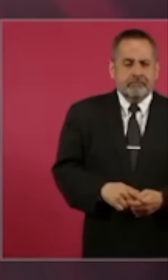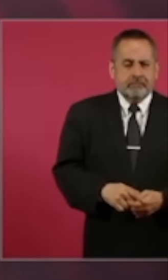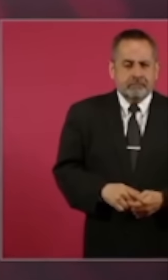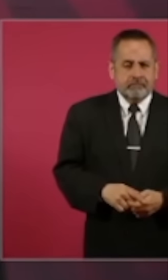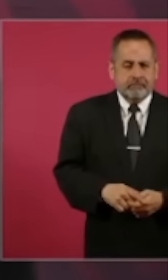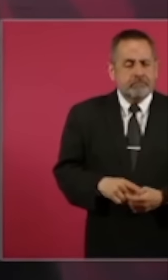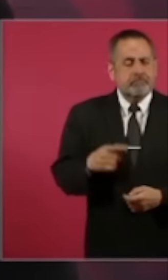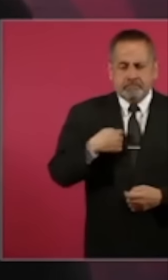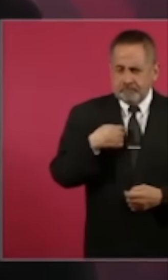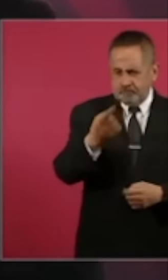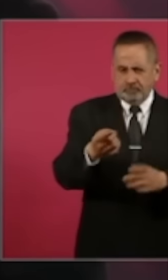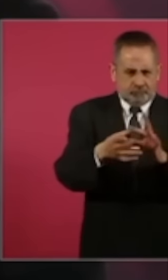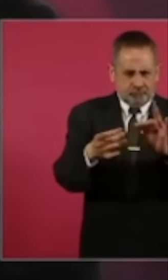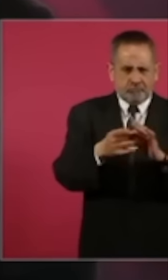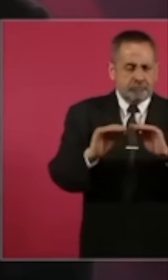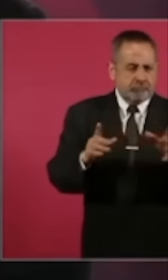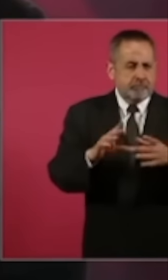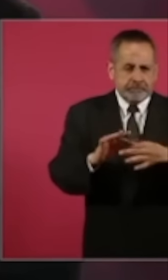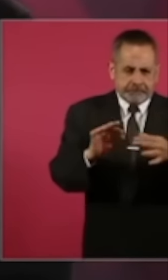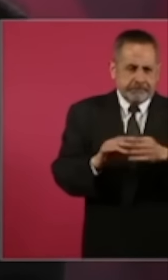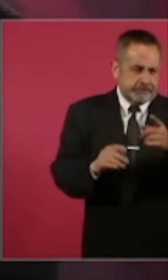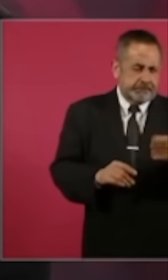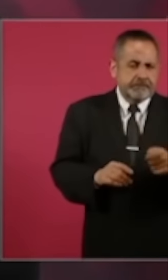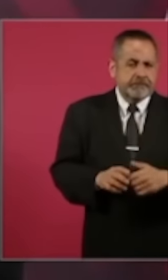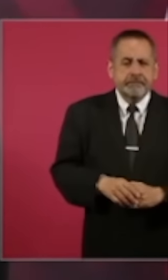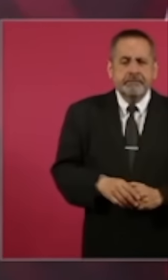ya les expliqué en una ocasión,